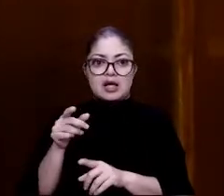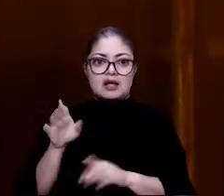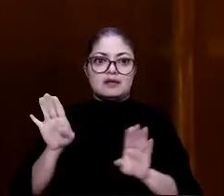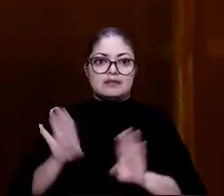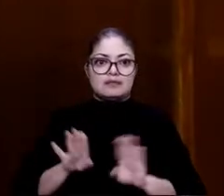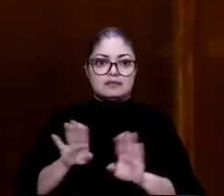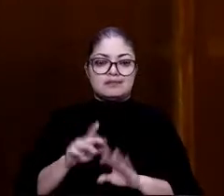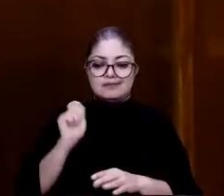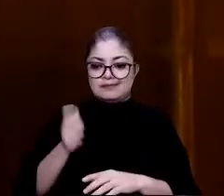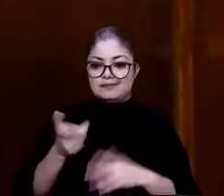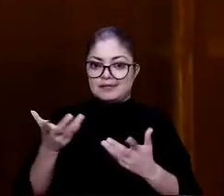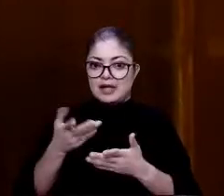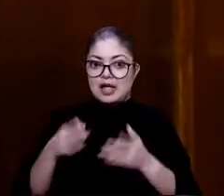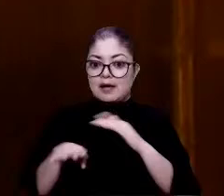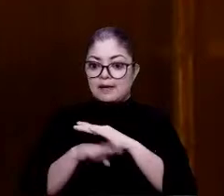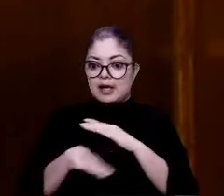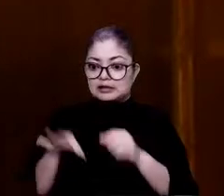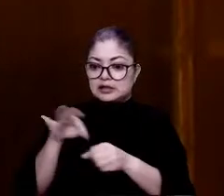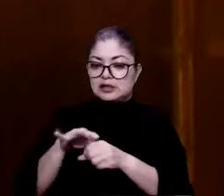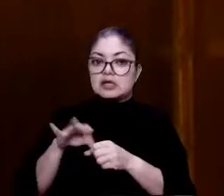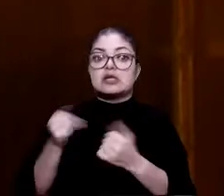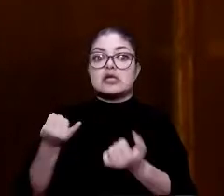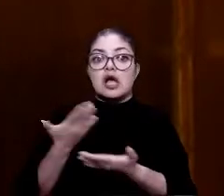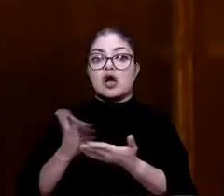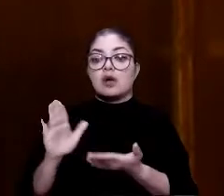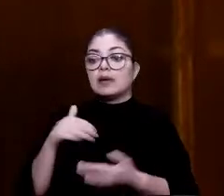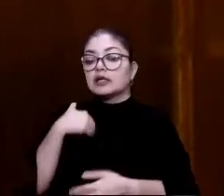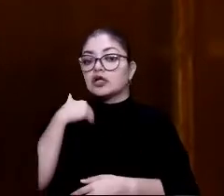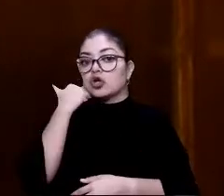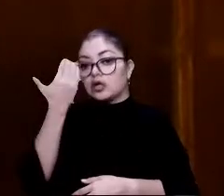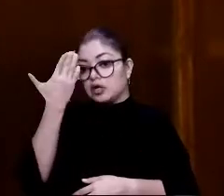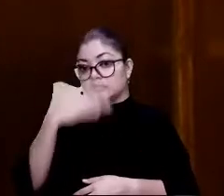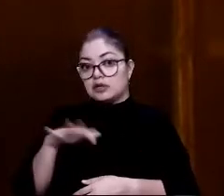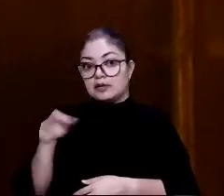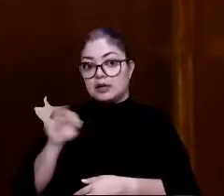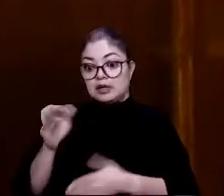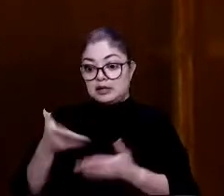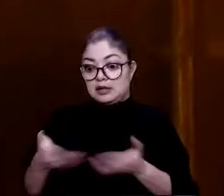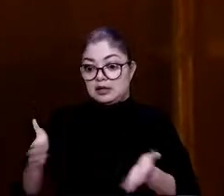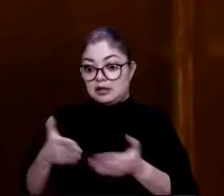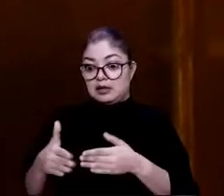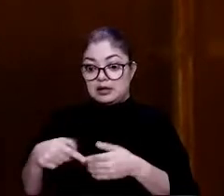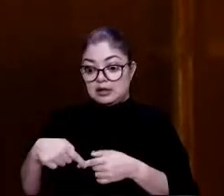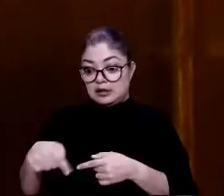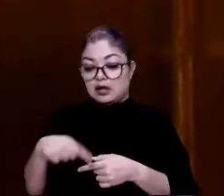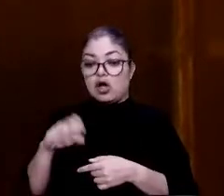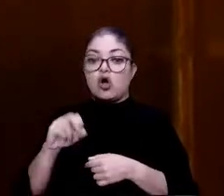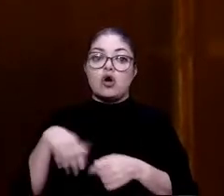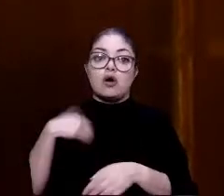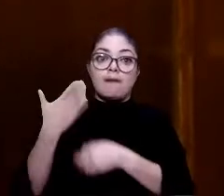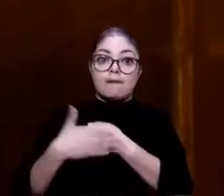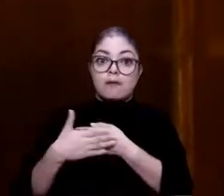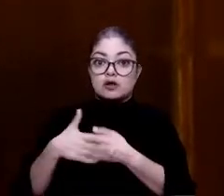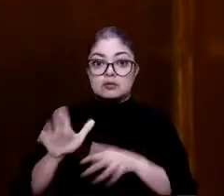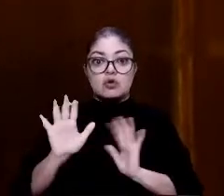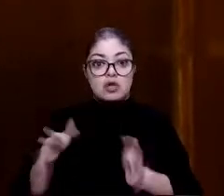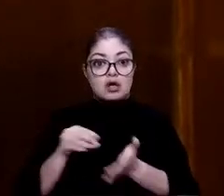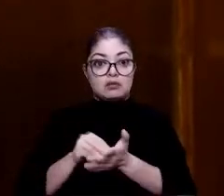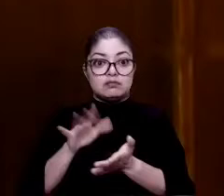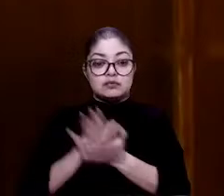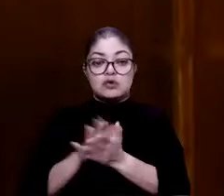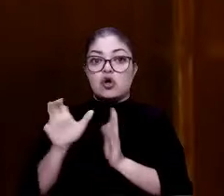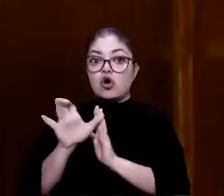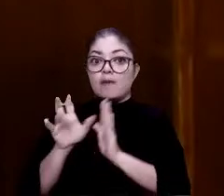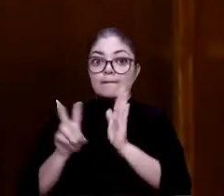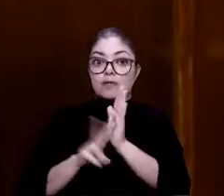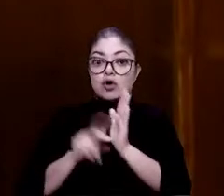en afianzar una base electoral? Y por otra parte, quisiera saber si para el presente año o el siguiente tiene contemplado establecer una convocatoria